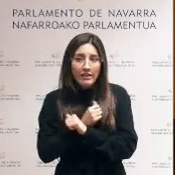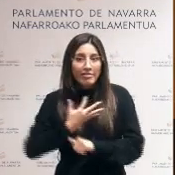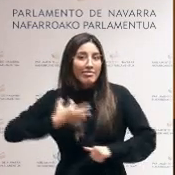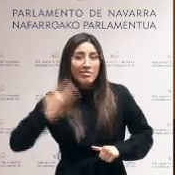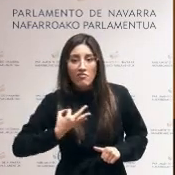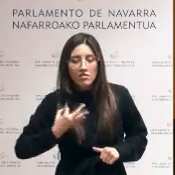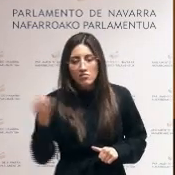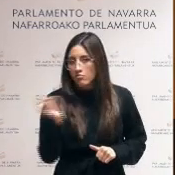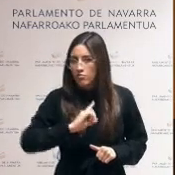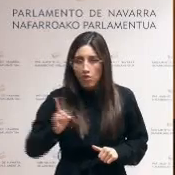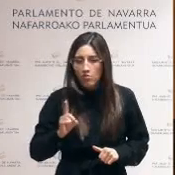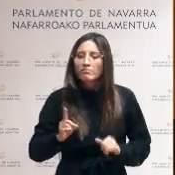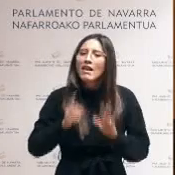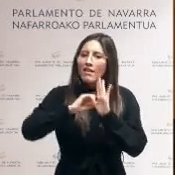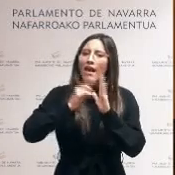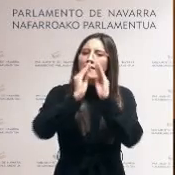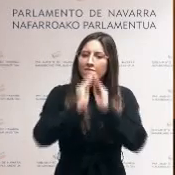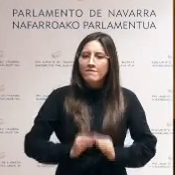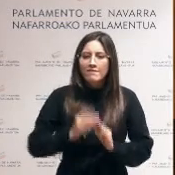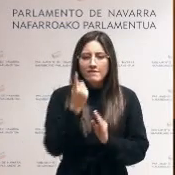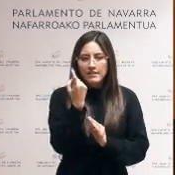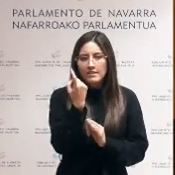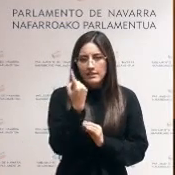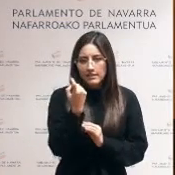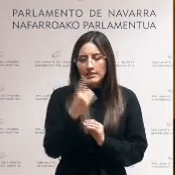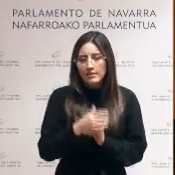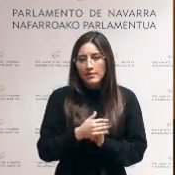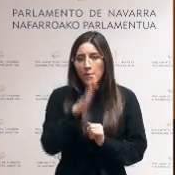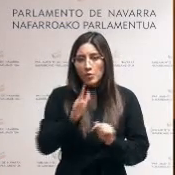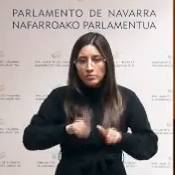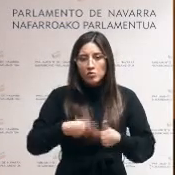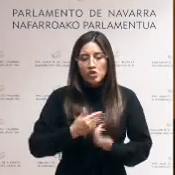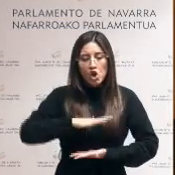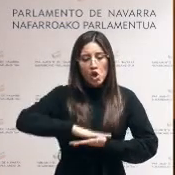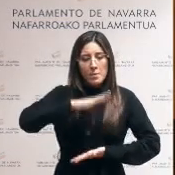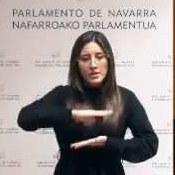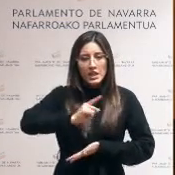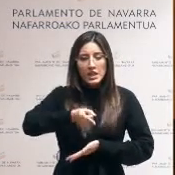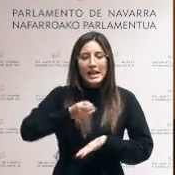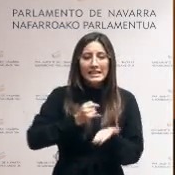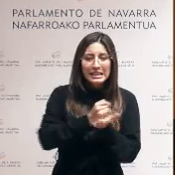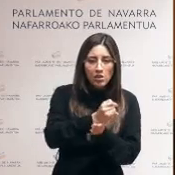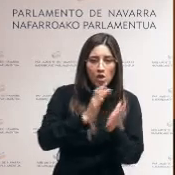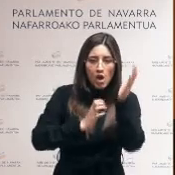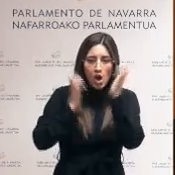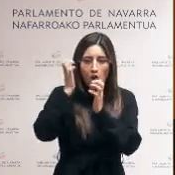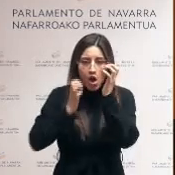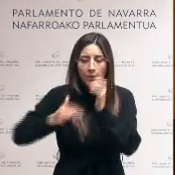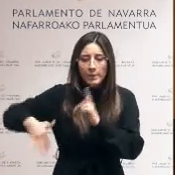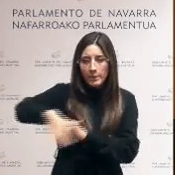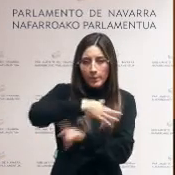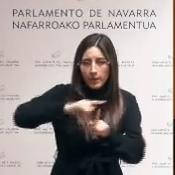legislar, debe legislar, porque tenemos competencias exclusivas en agricultura, ganadería, medio ambiente